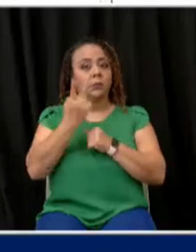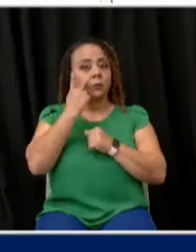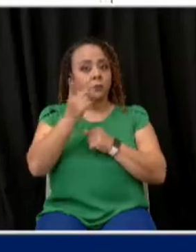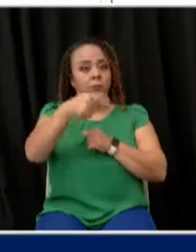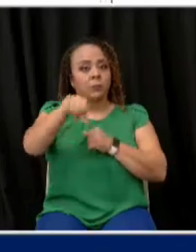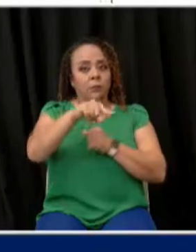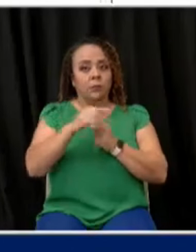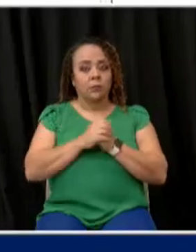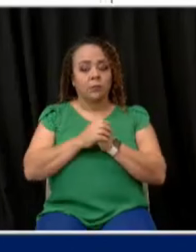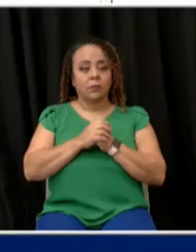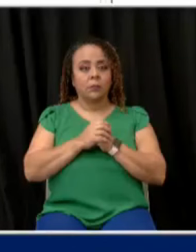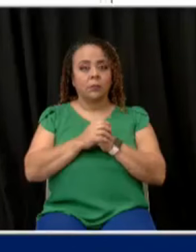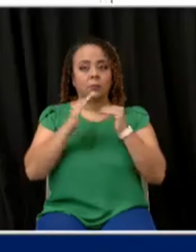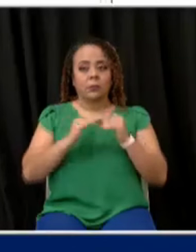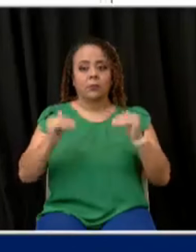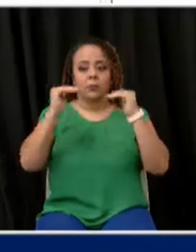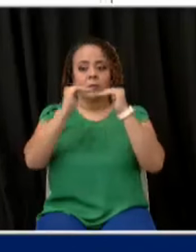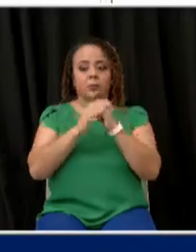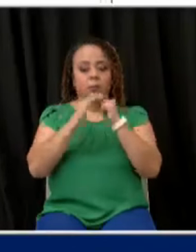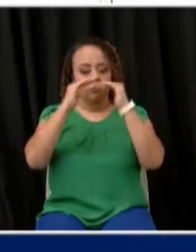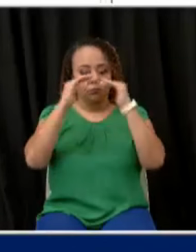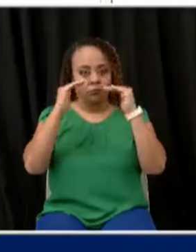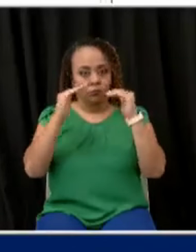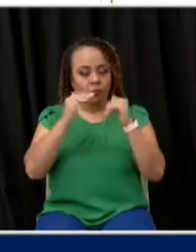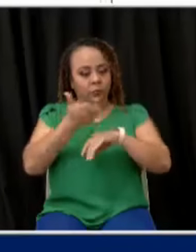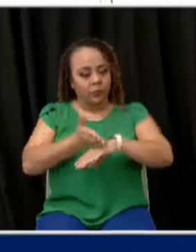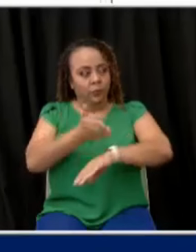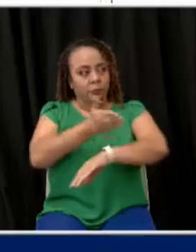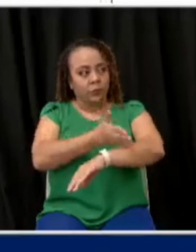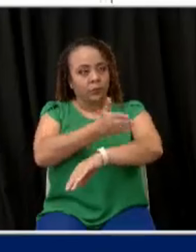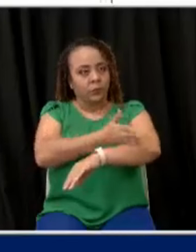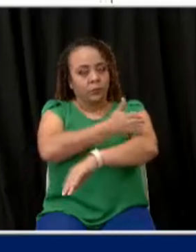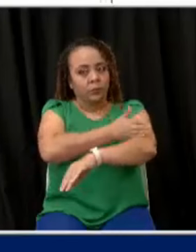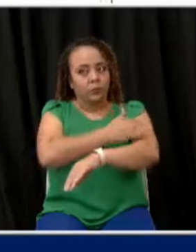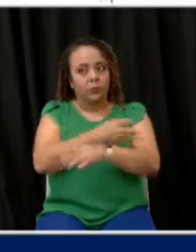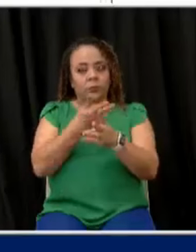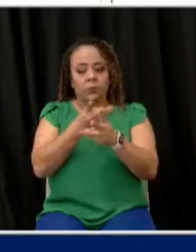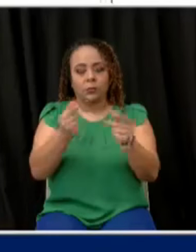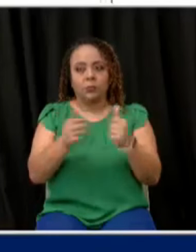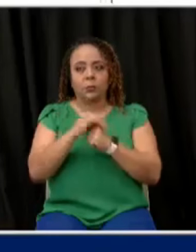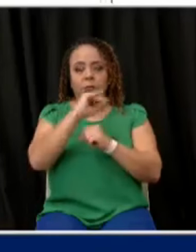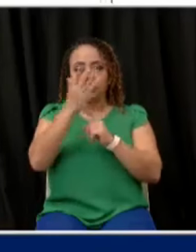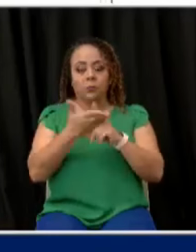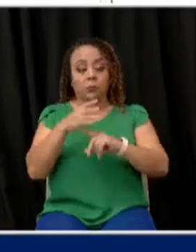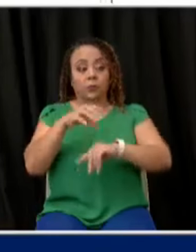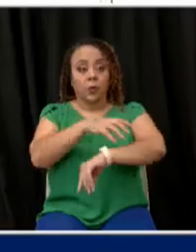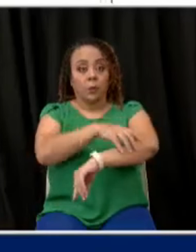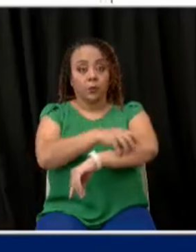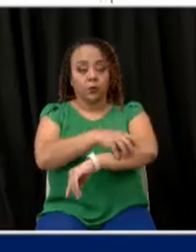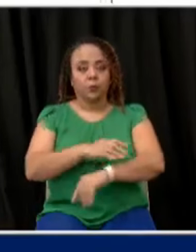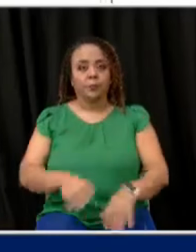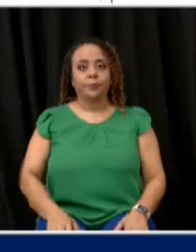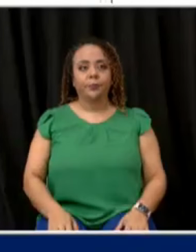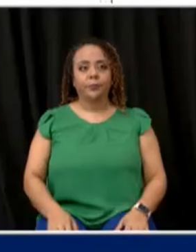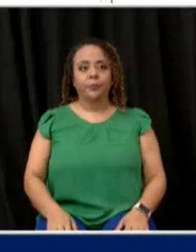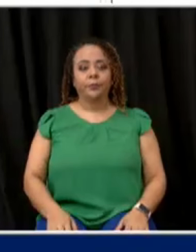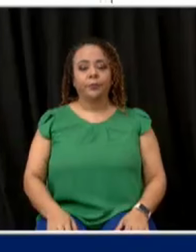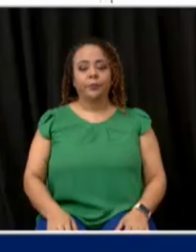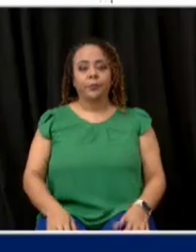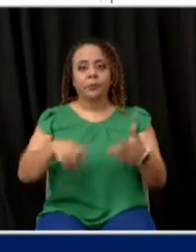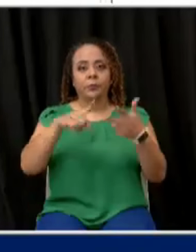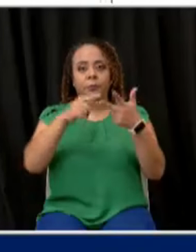ustedes cómo los niveles fueron más bajos, o sea, mejoró mejor la pérdida o el deterioro de músculo en estas personas. Y la